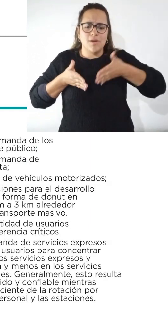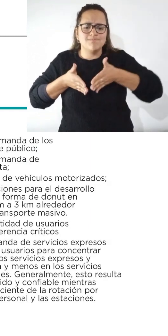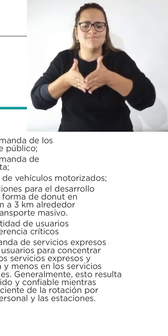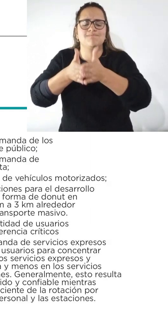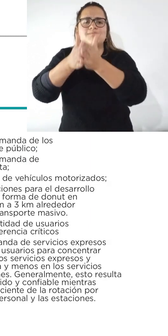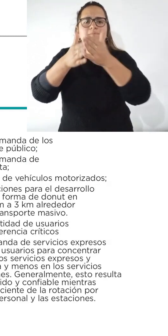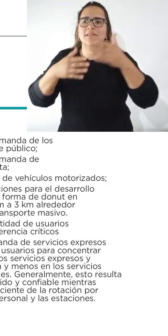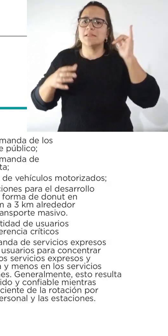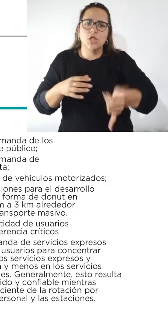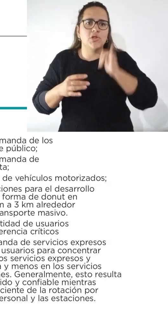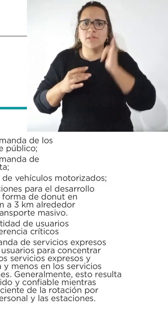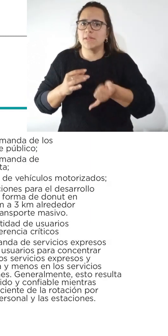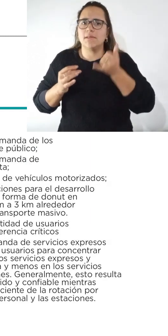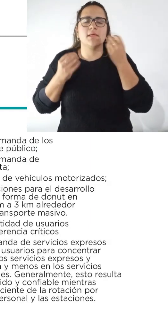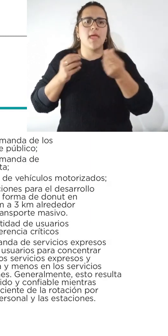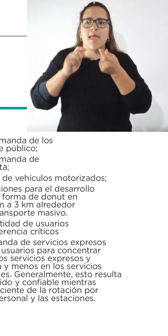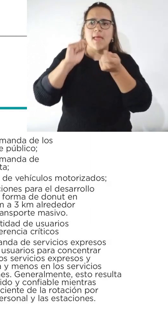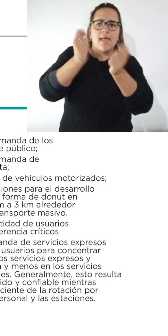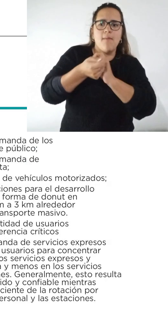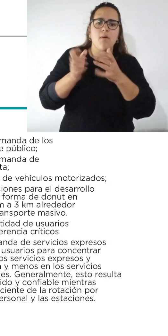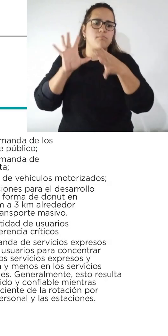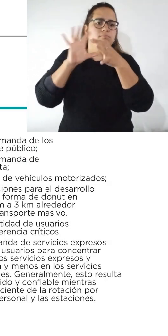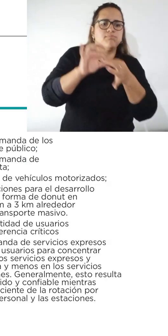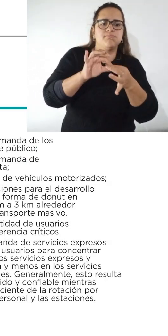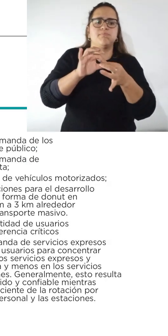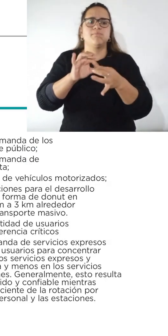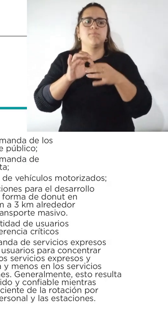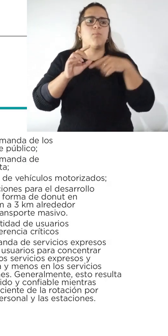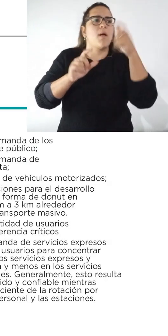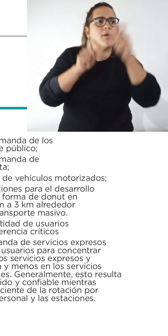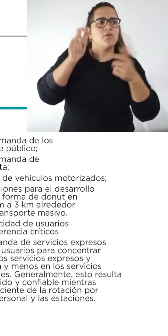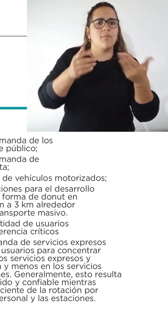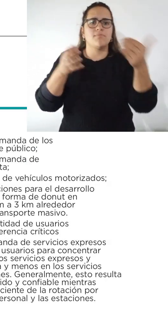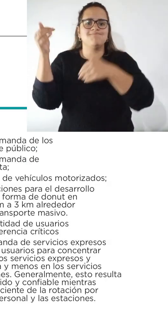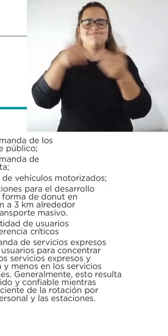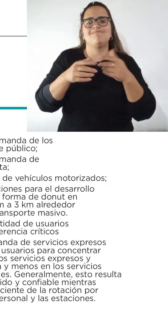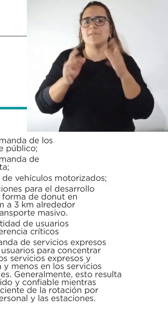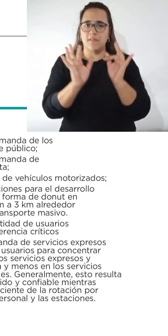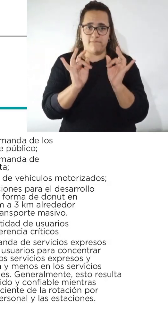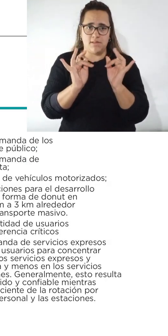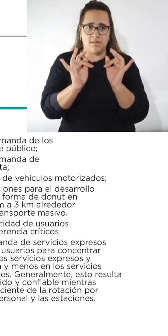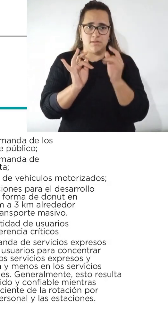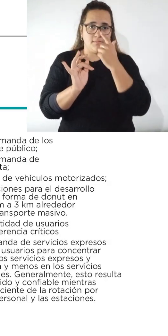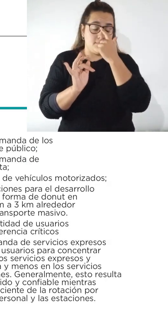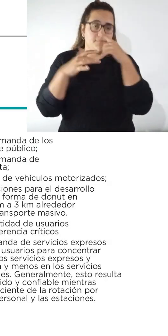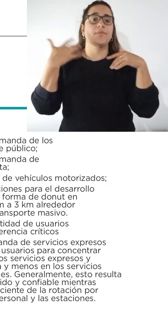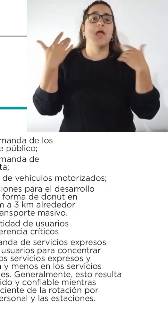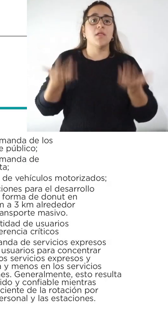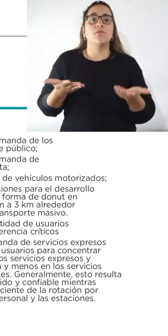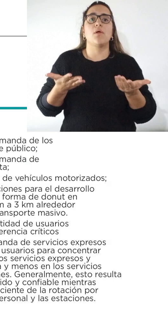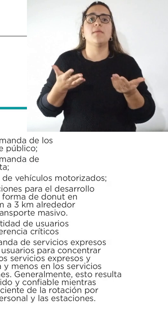un trazado específico y no permiten una conexión puerta a puerta de los usuarios entre sus orígenes y